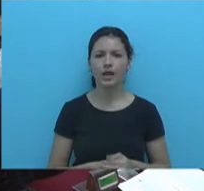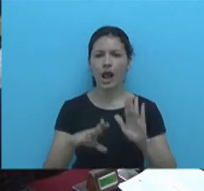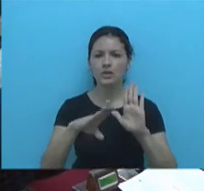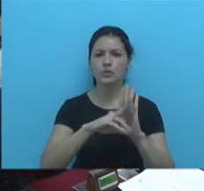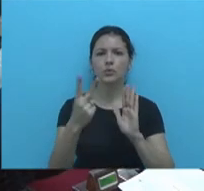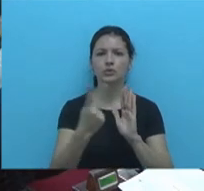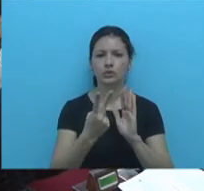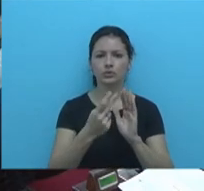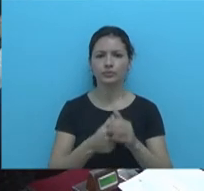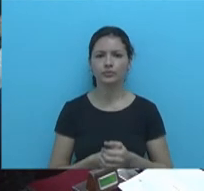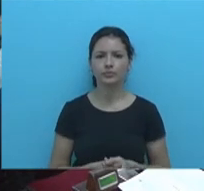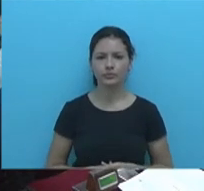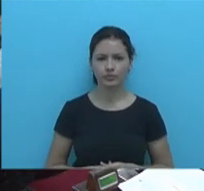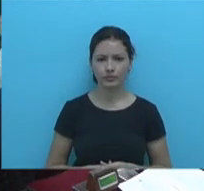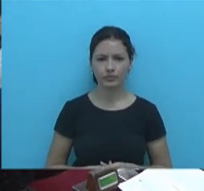2.